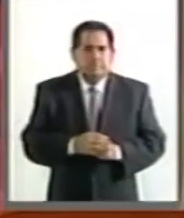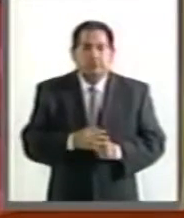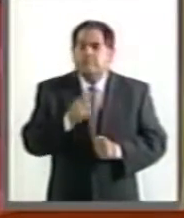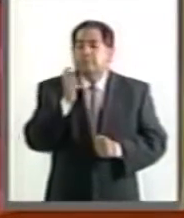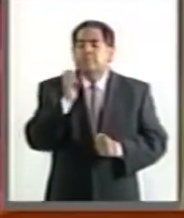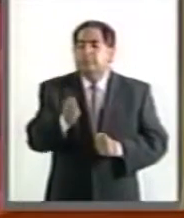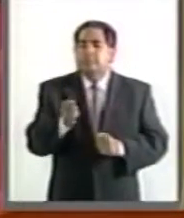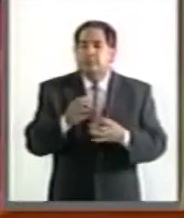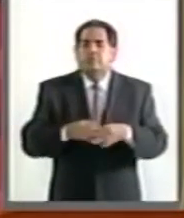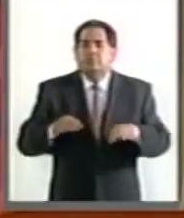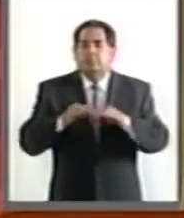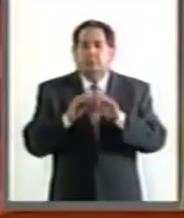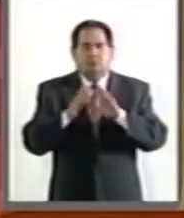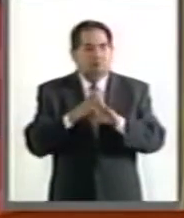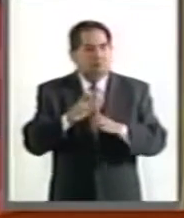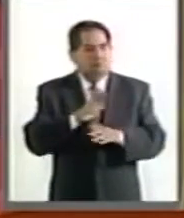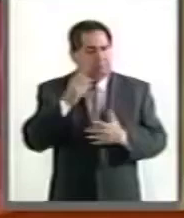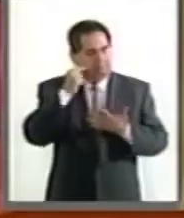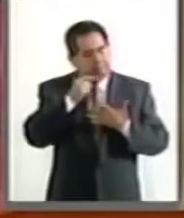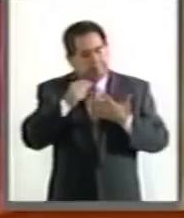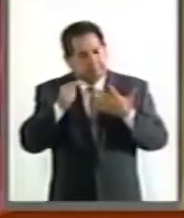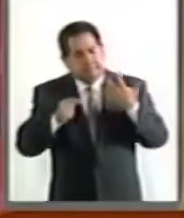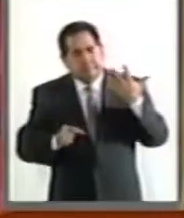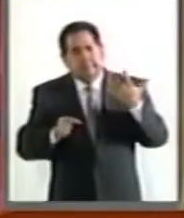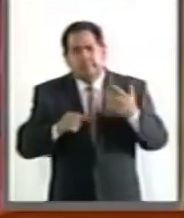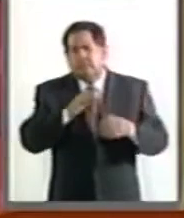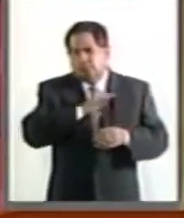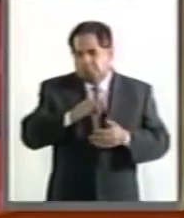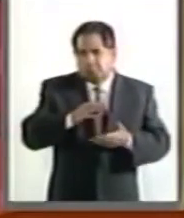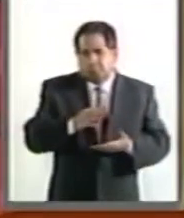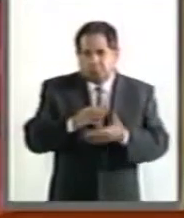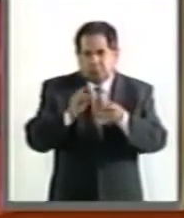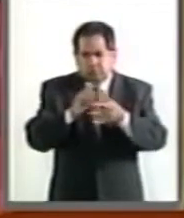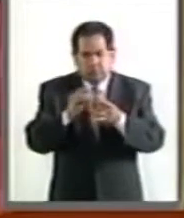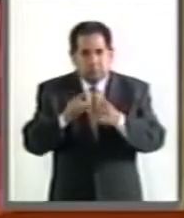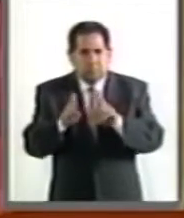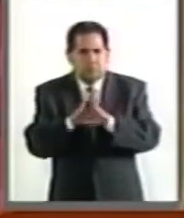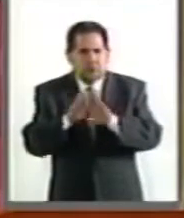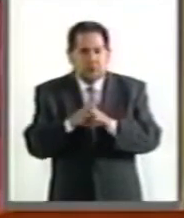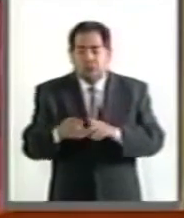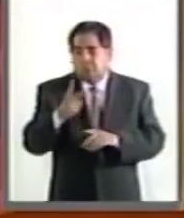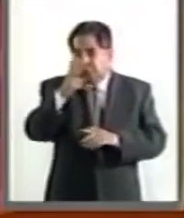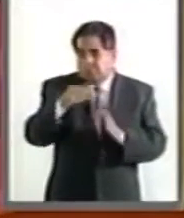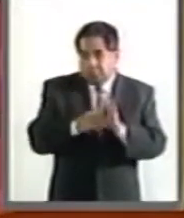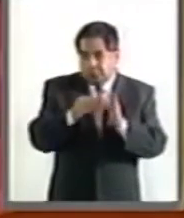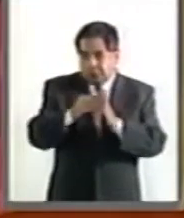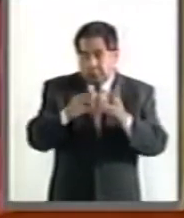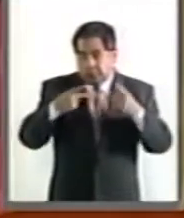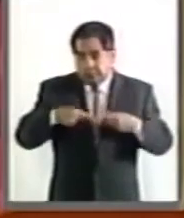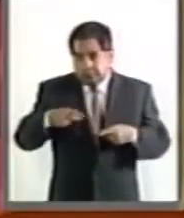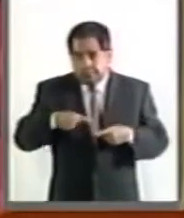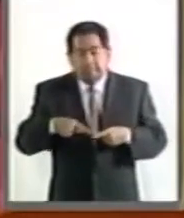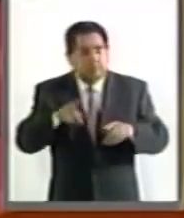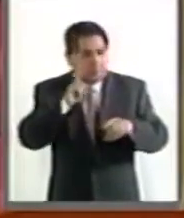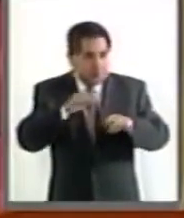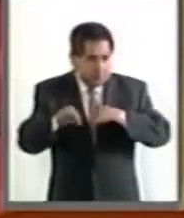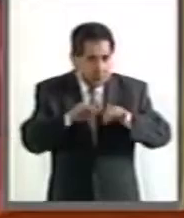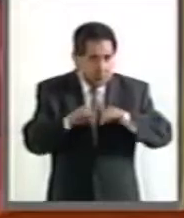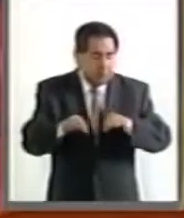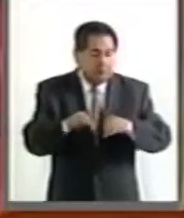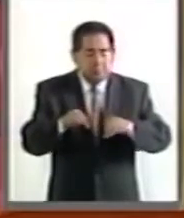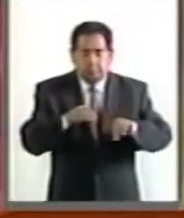o menos un recuento de que pueden beneficiarse alrededor de 2 millones de mujeres que realizan este